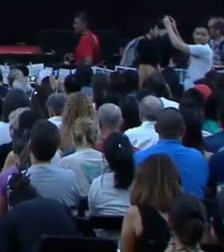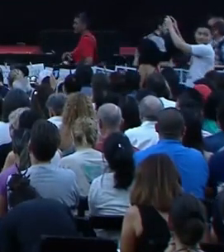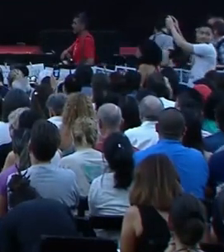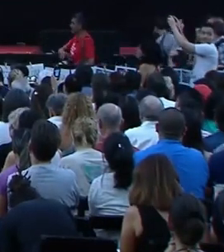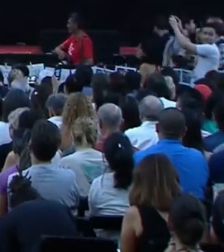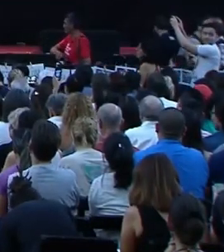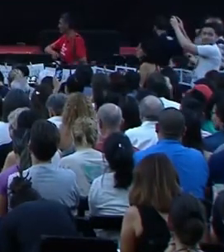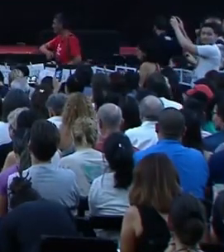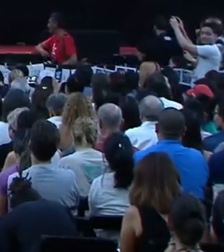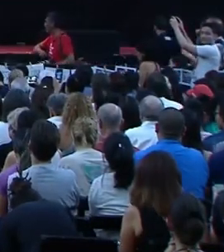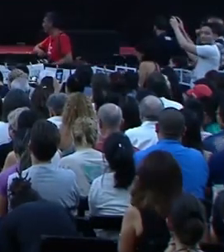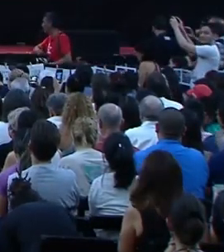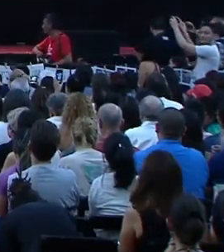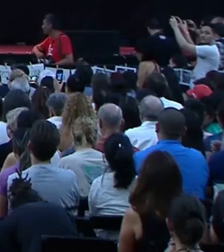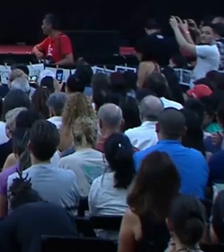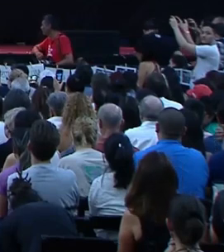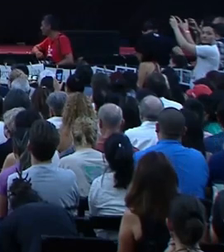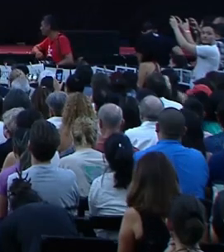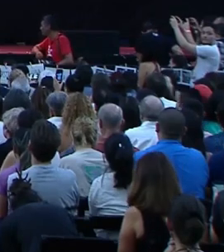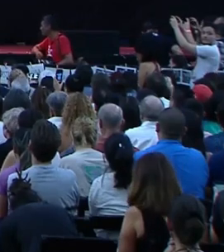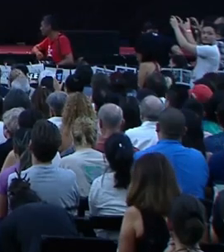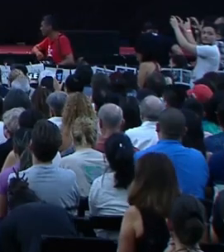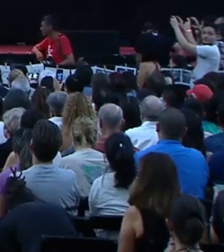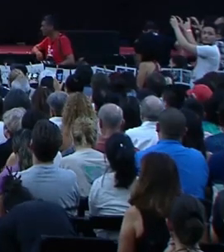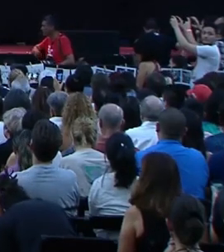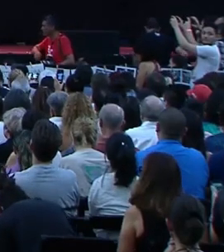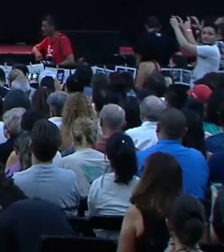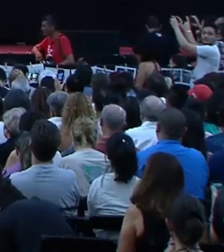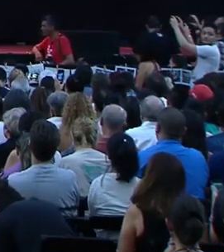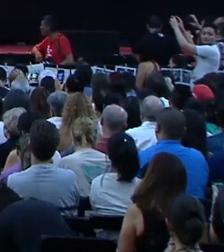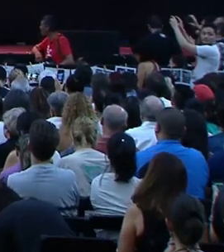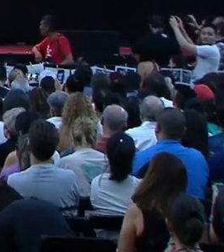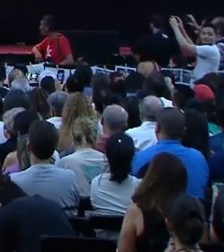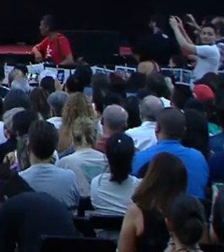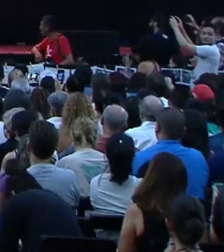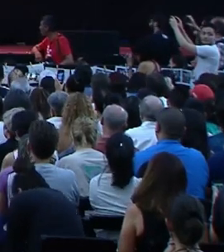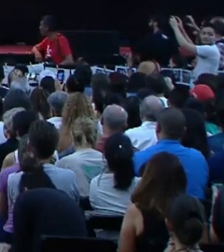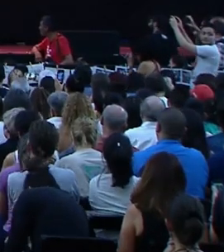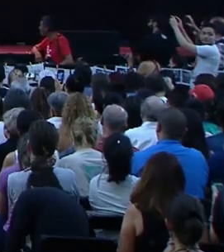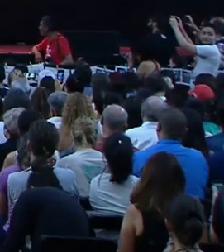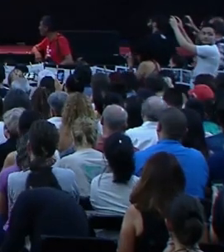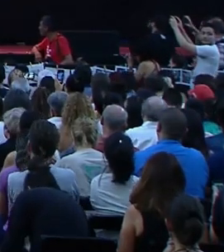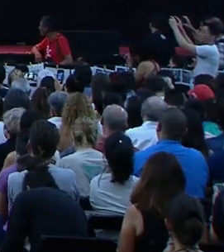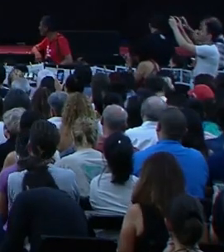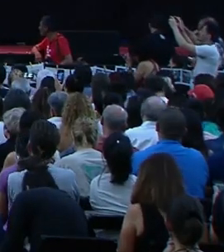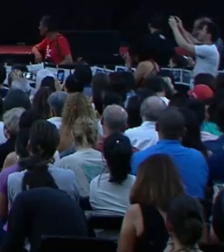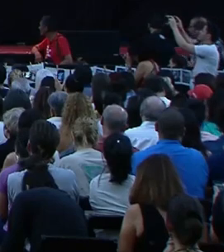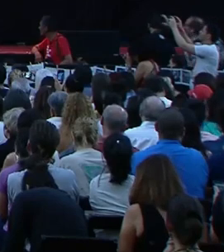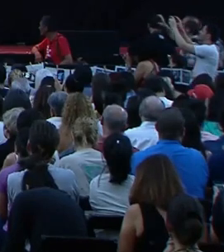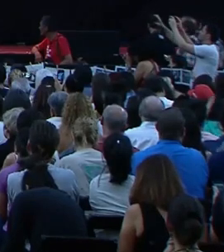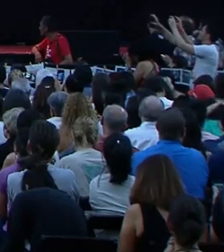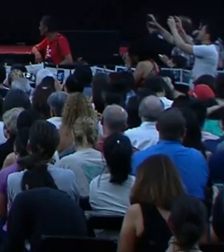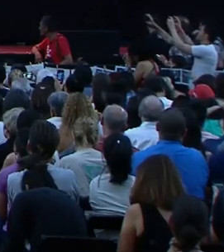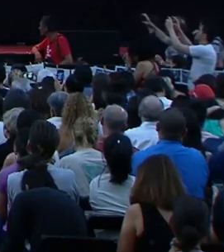no basta. Yo vengo de una ciudad, Barcelona, que tiene una vieja tradición anarquista, y nuestros abuelos y abuelas